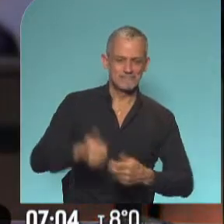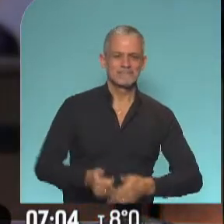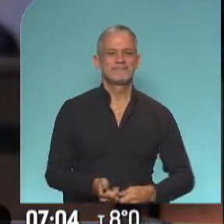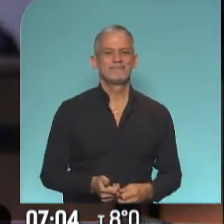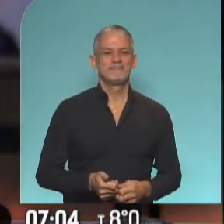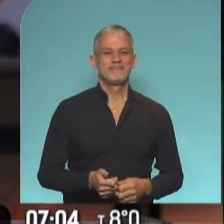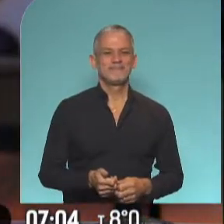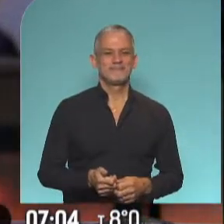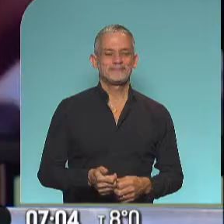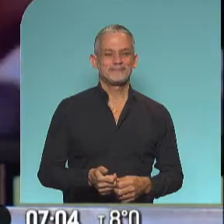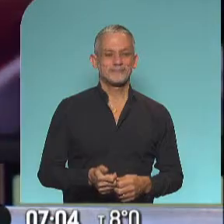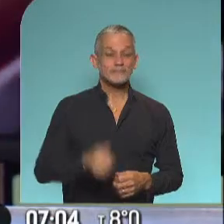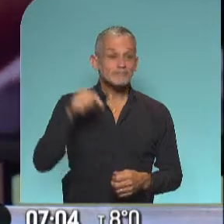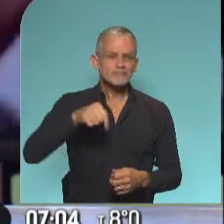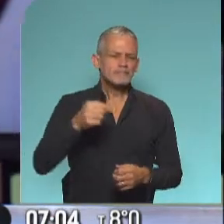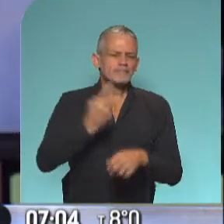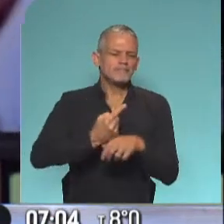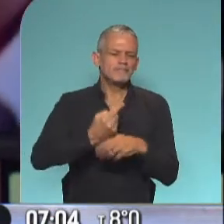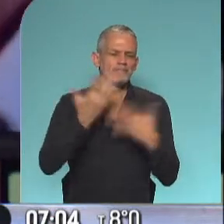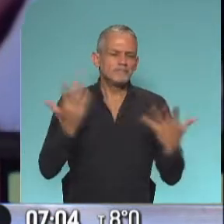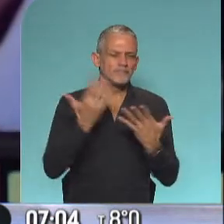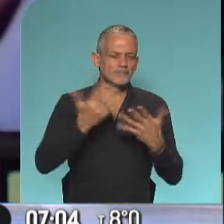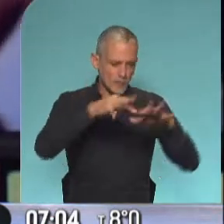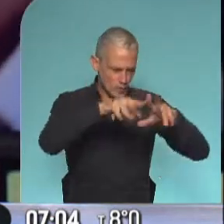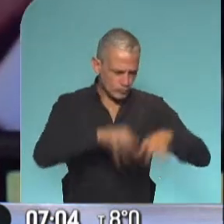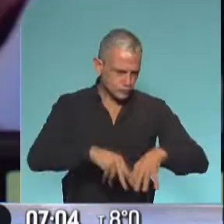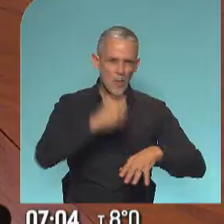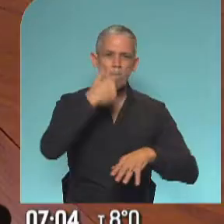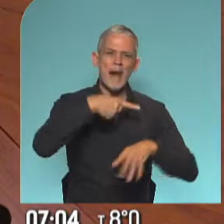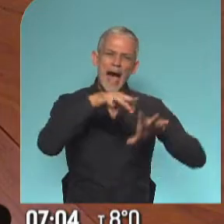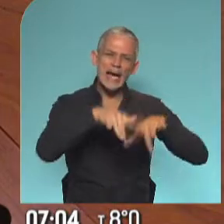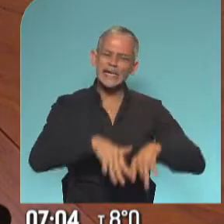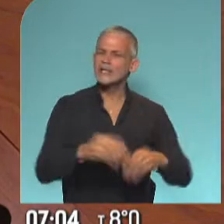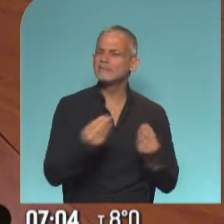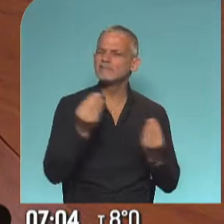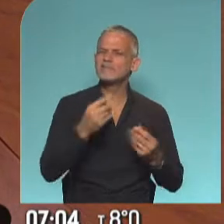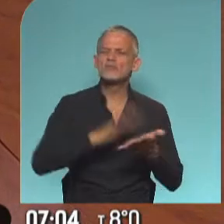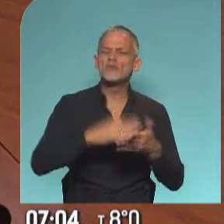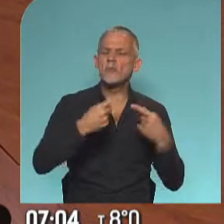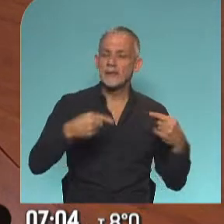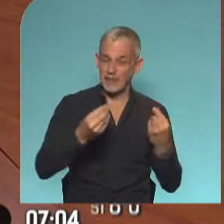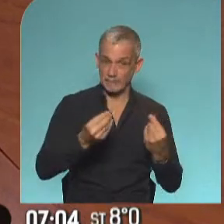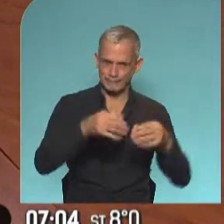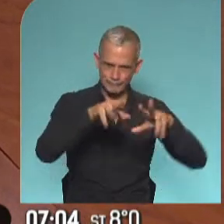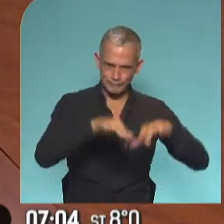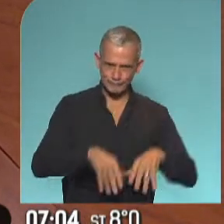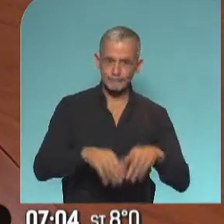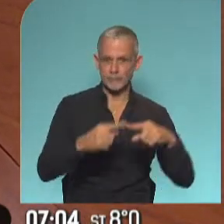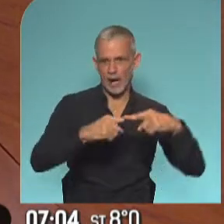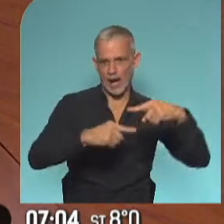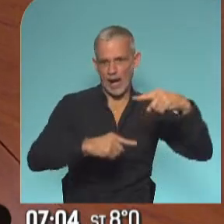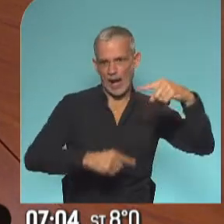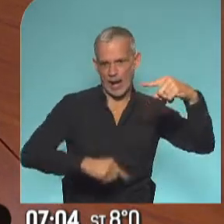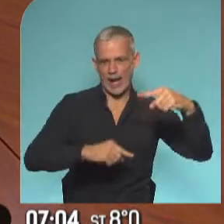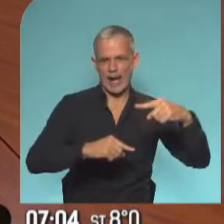lunes. Muy bien, muy bien. Bueno, a ver, en primer lugar, Vero, ¿de qué trata esta carta? ¿Cuáles son los lineamientos generales? Bueno, en principio es una carta extensa que